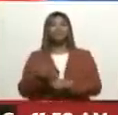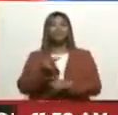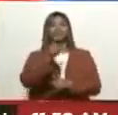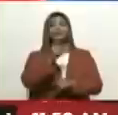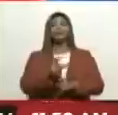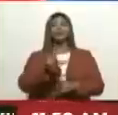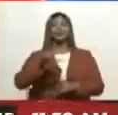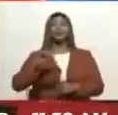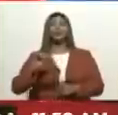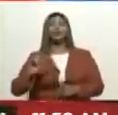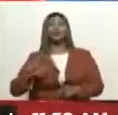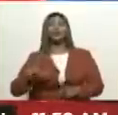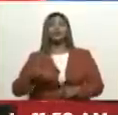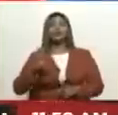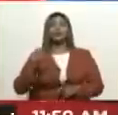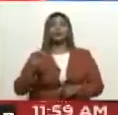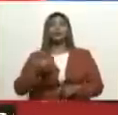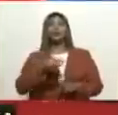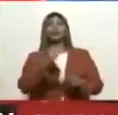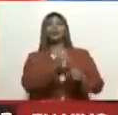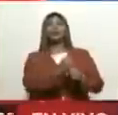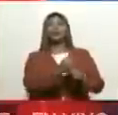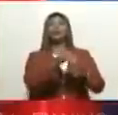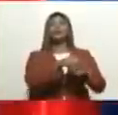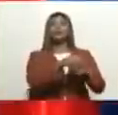Luis Castilla, empleado de ese comercio,